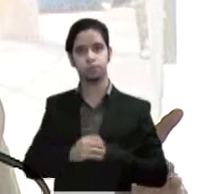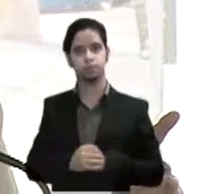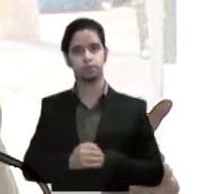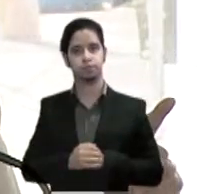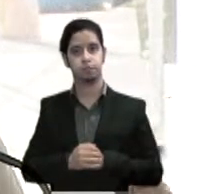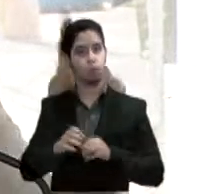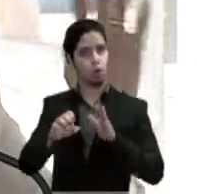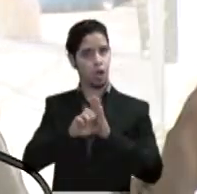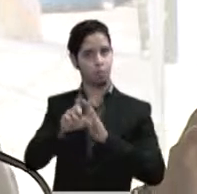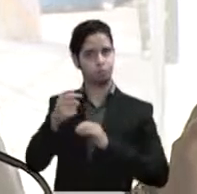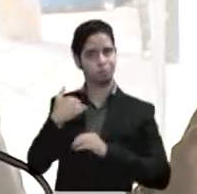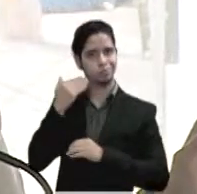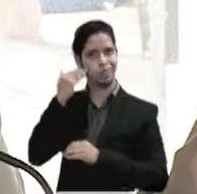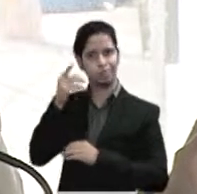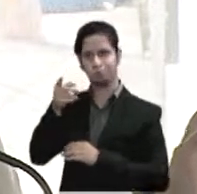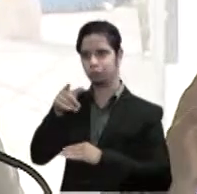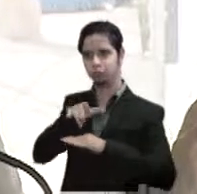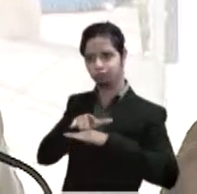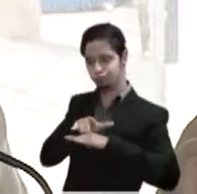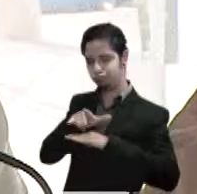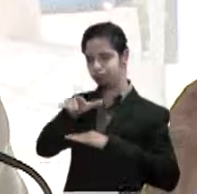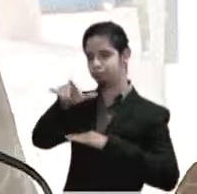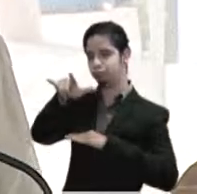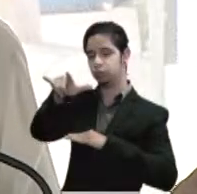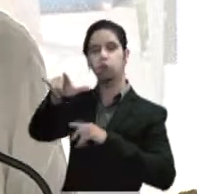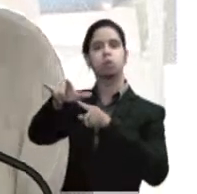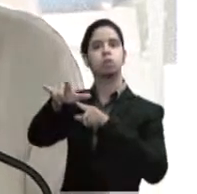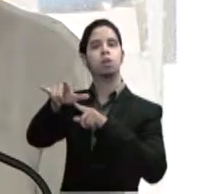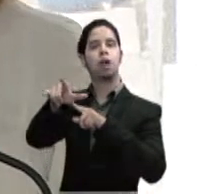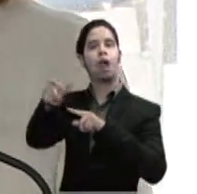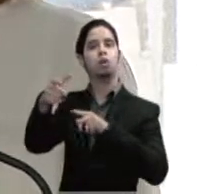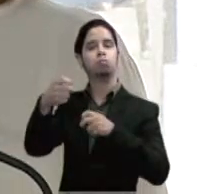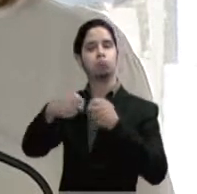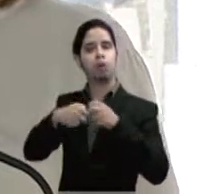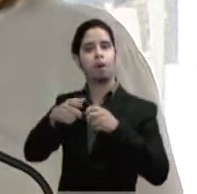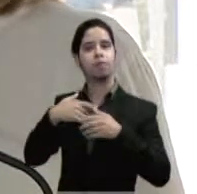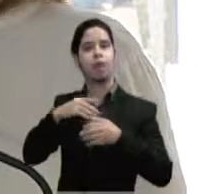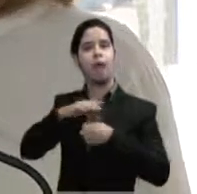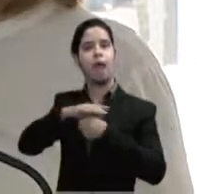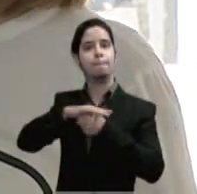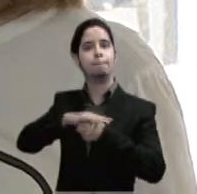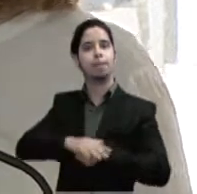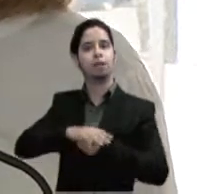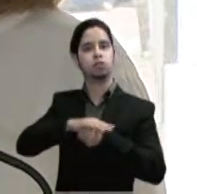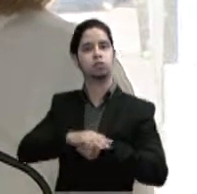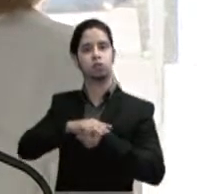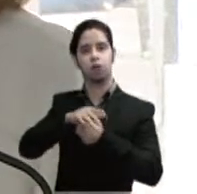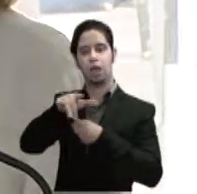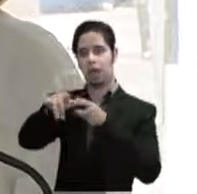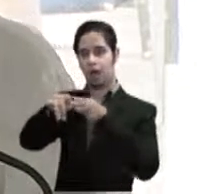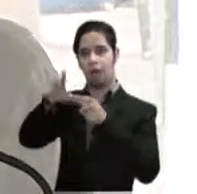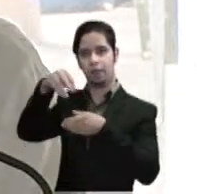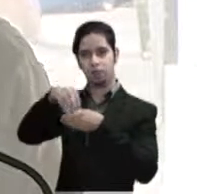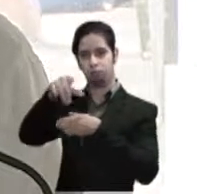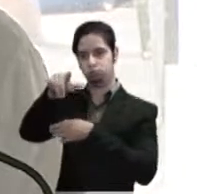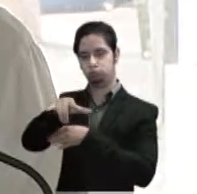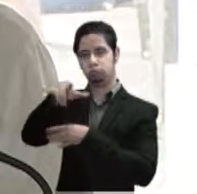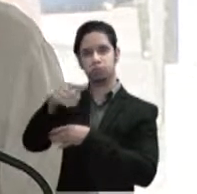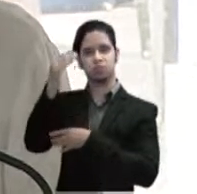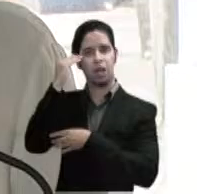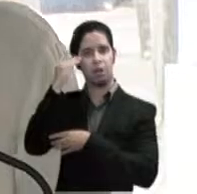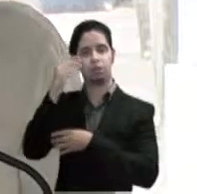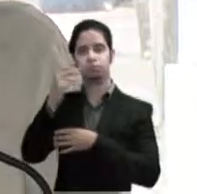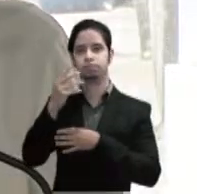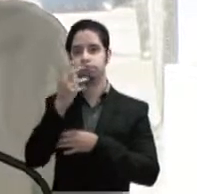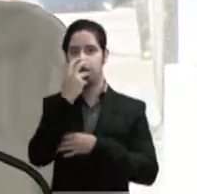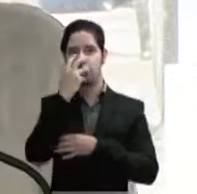siguiente: si hay un cambio de presión en la cabina, va a bajar la máscara de oxígeno,